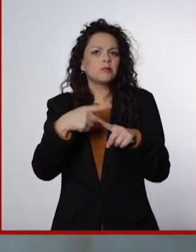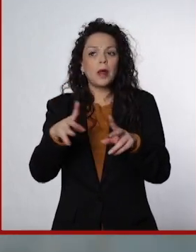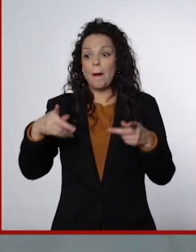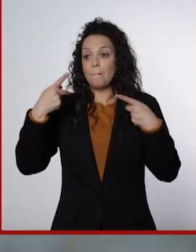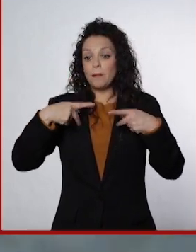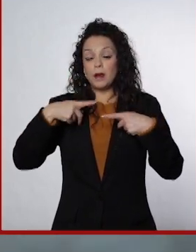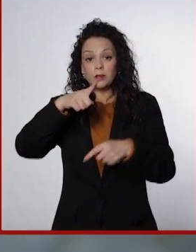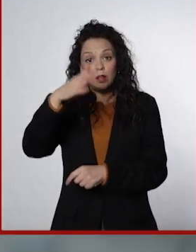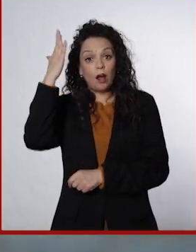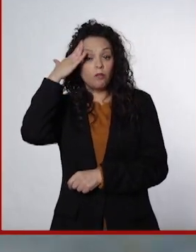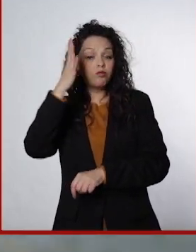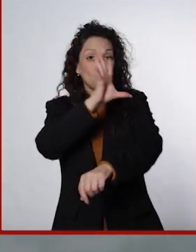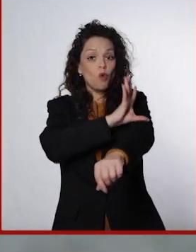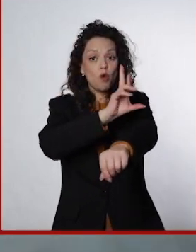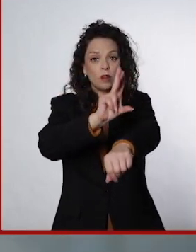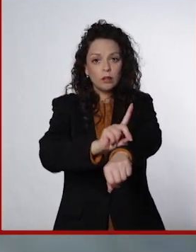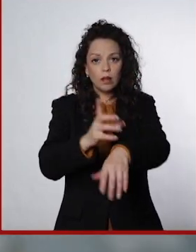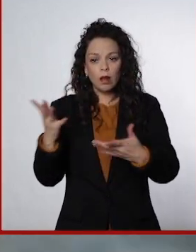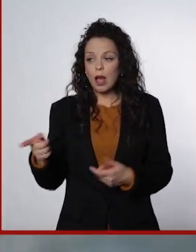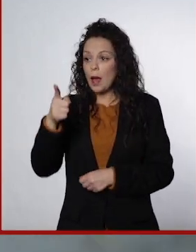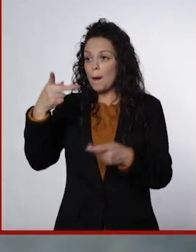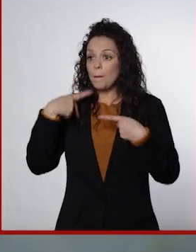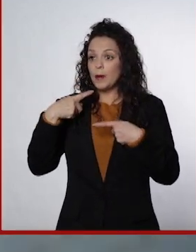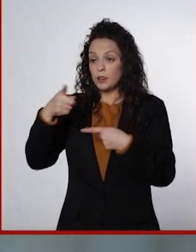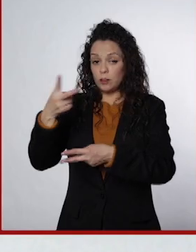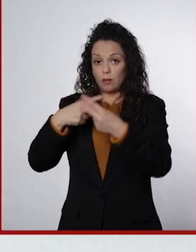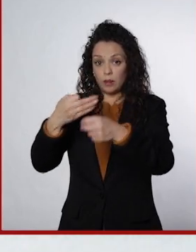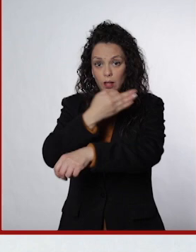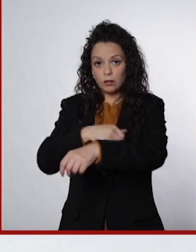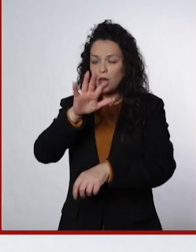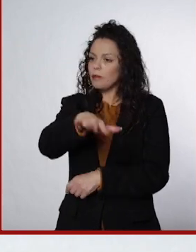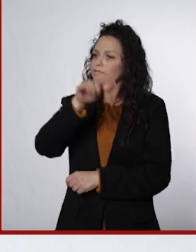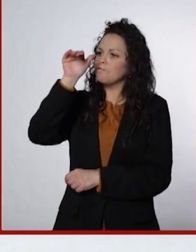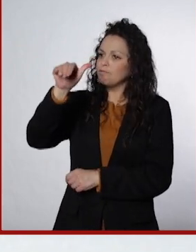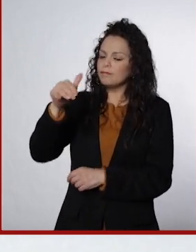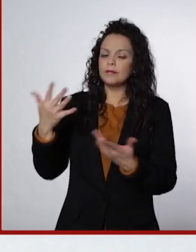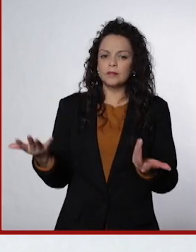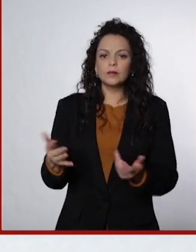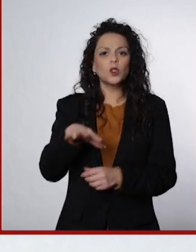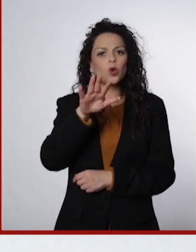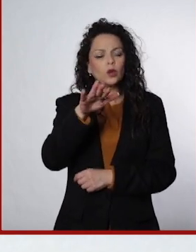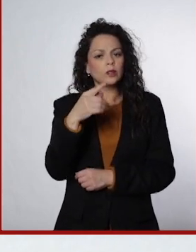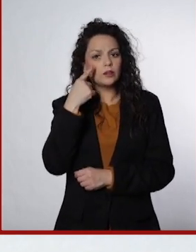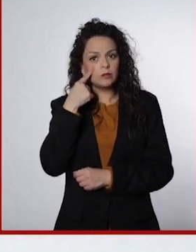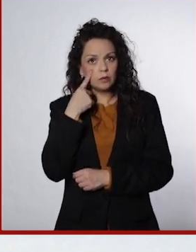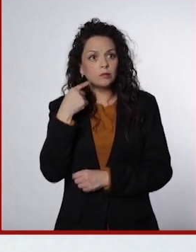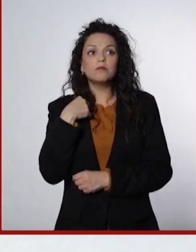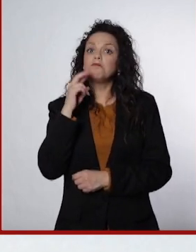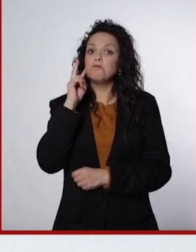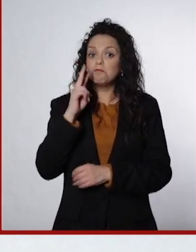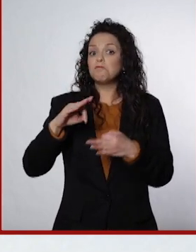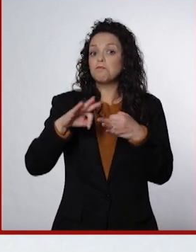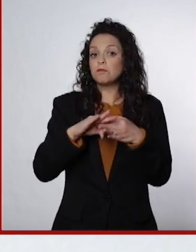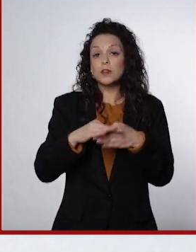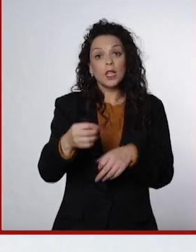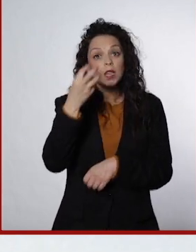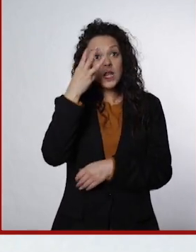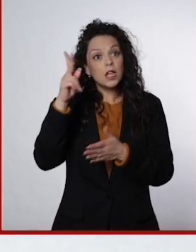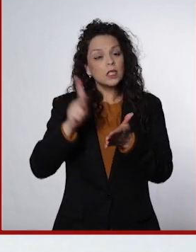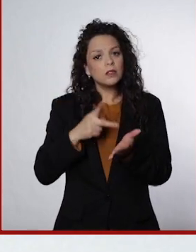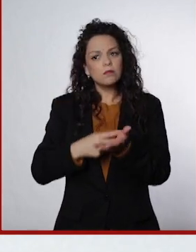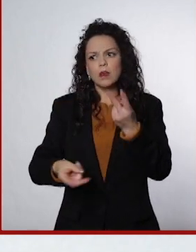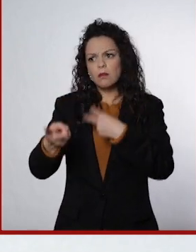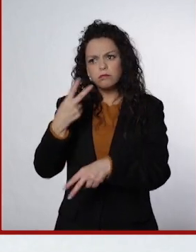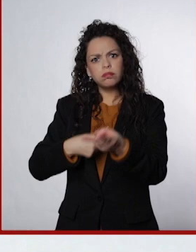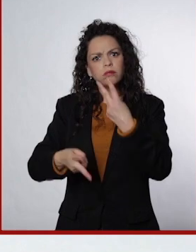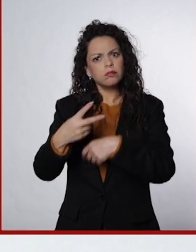coordina, se dirige a quien llega tarde y le dice: fulanito o fulanita, hemos observado que en 3 ocasiones has